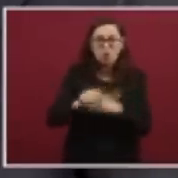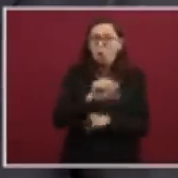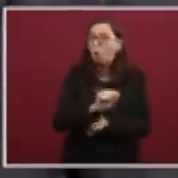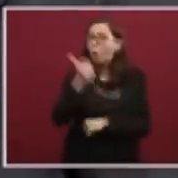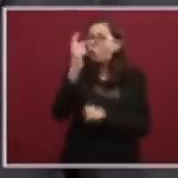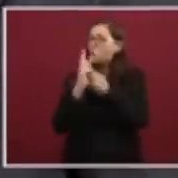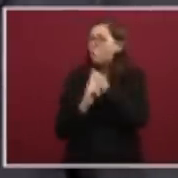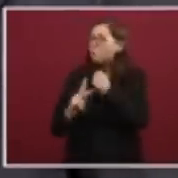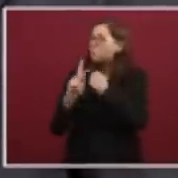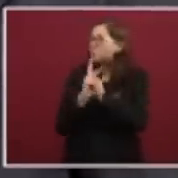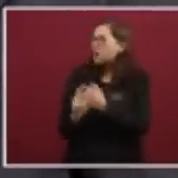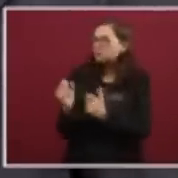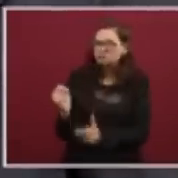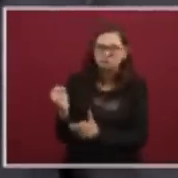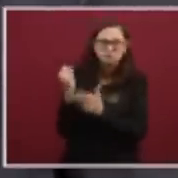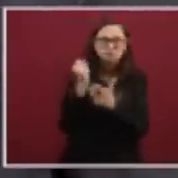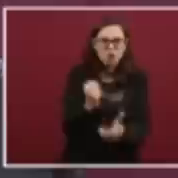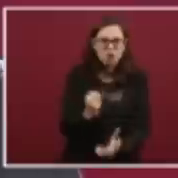extranjera.